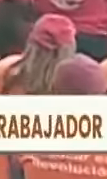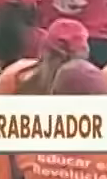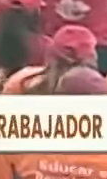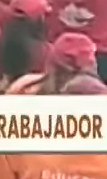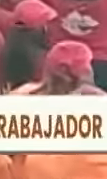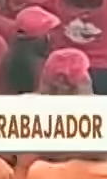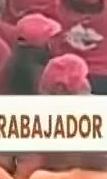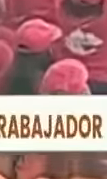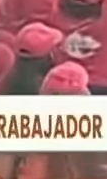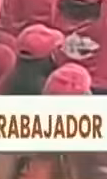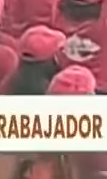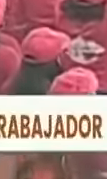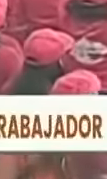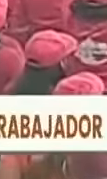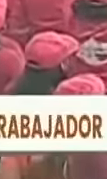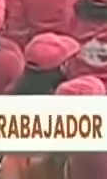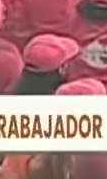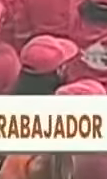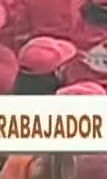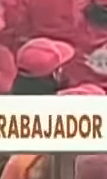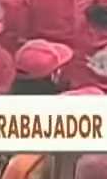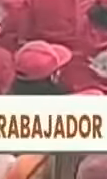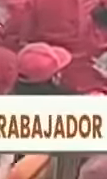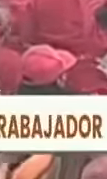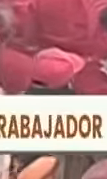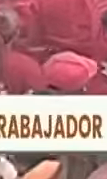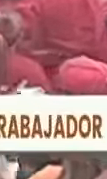Bolivariana de Venezuela. Fábrica.